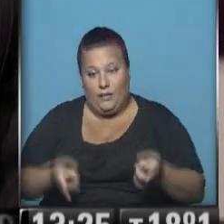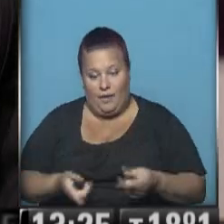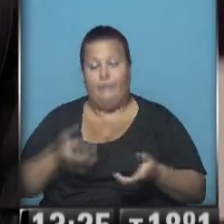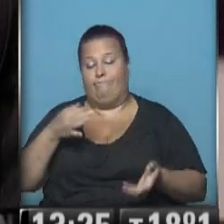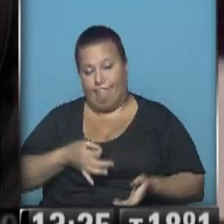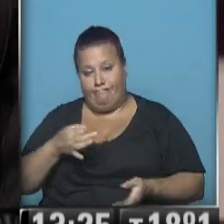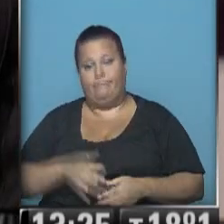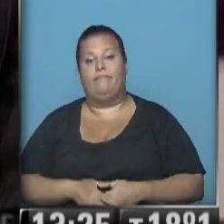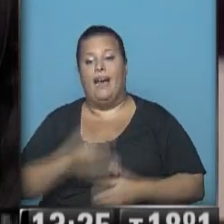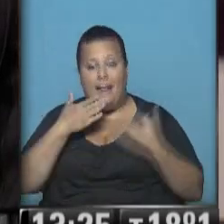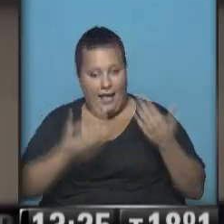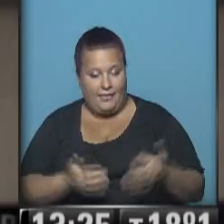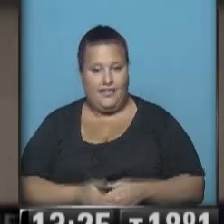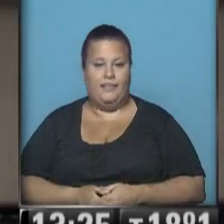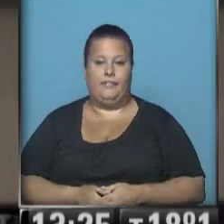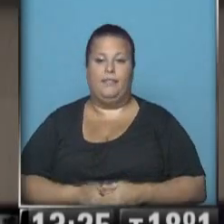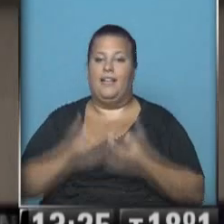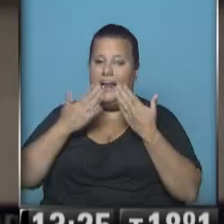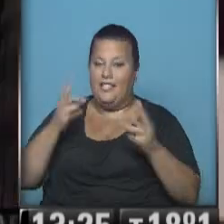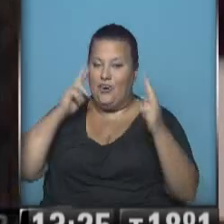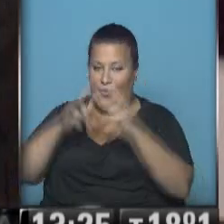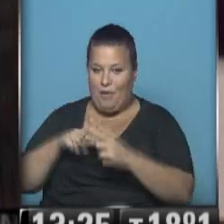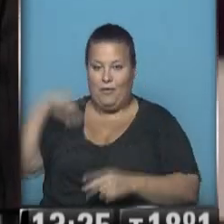verdad gracias Verónica gracias a vos nos vemos la próxima semana